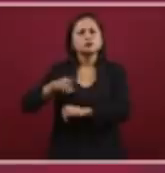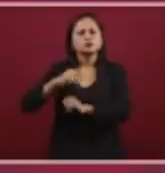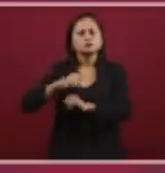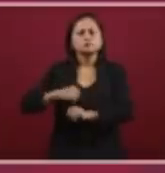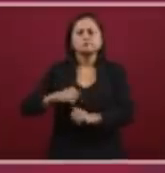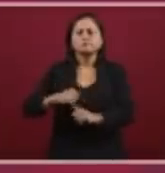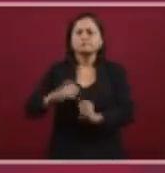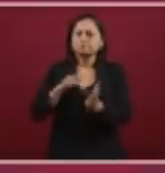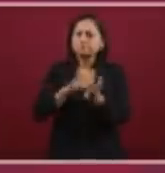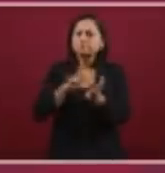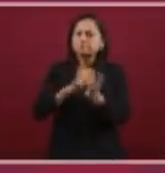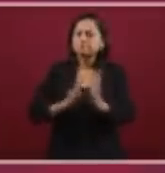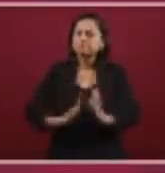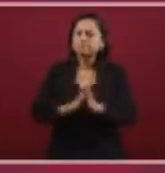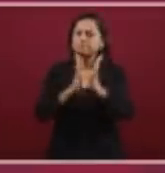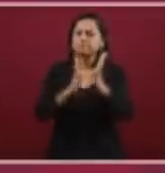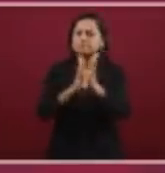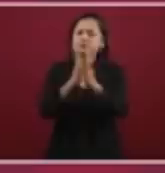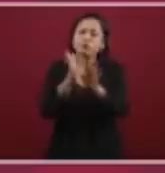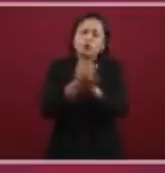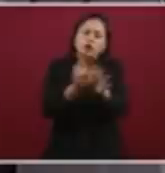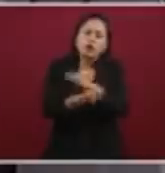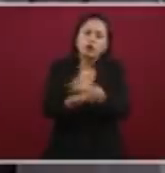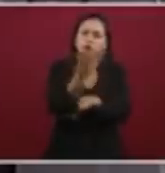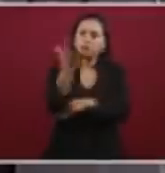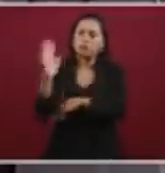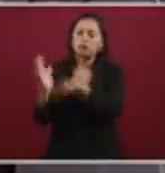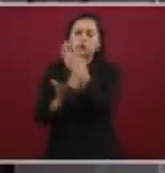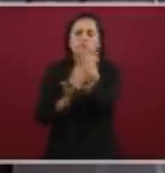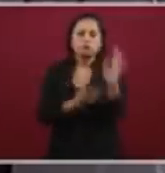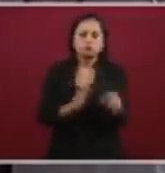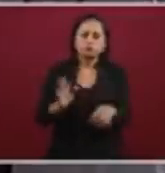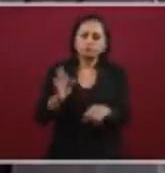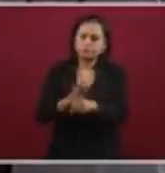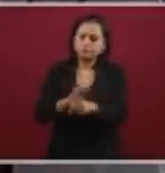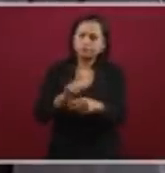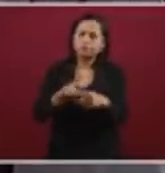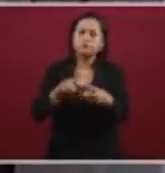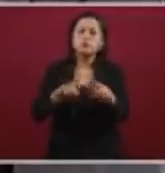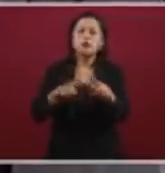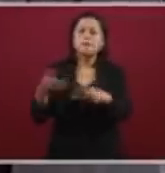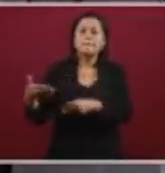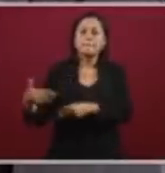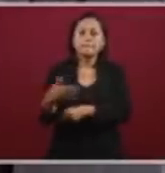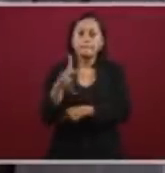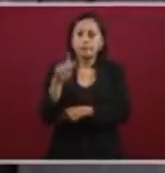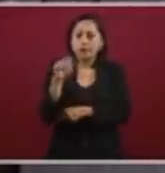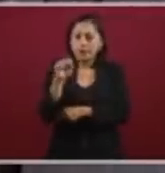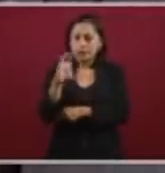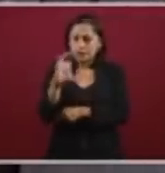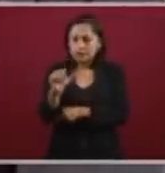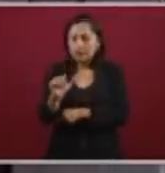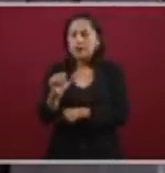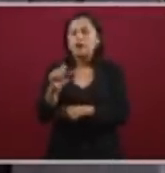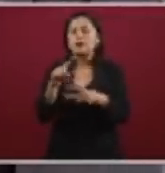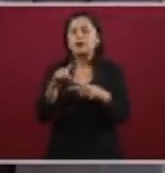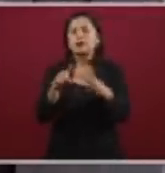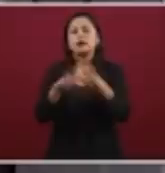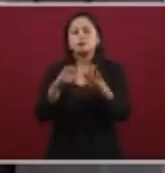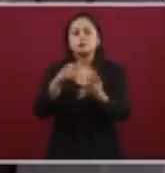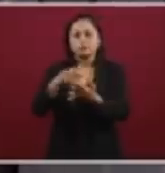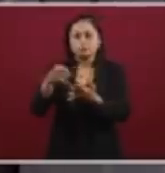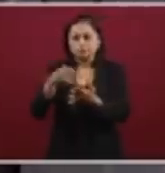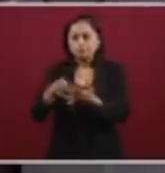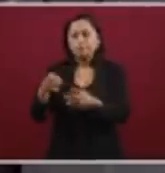el medio ambiente y pesca que depende de la agricultura